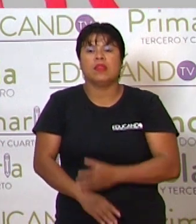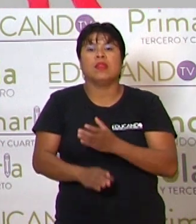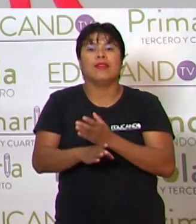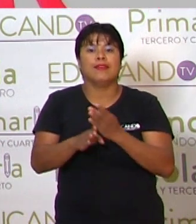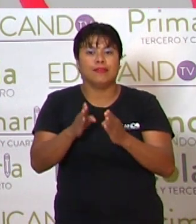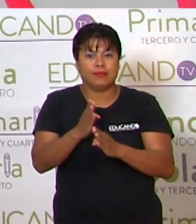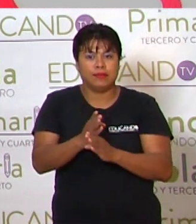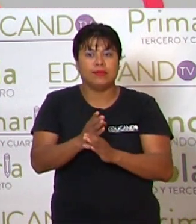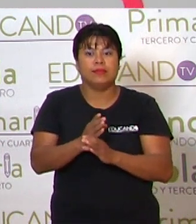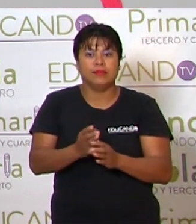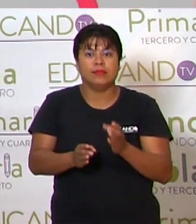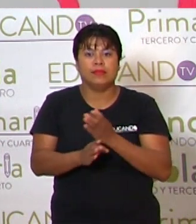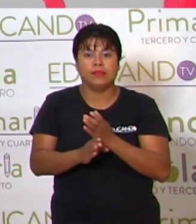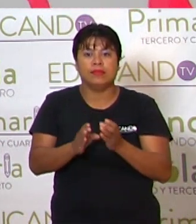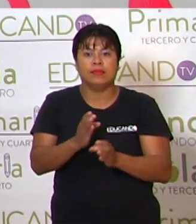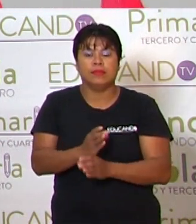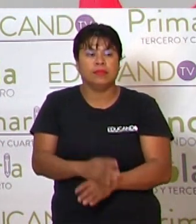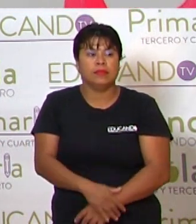recursos